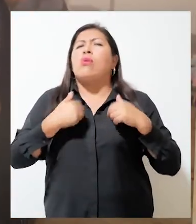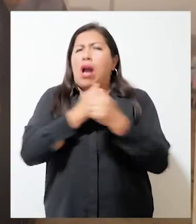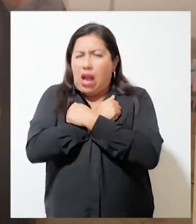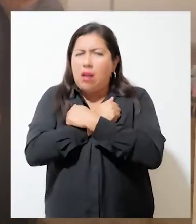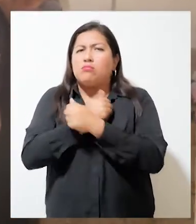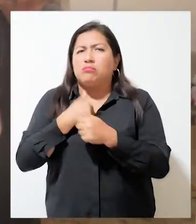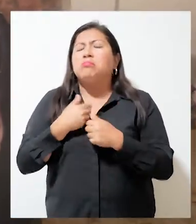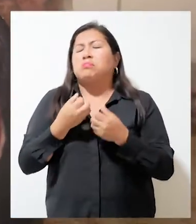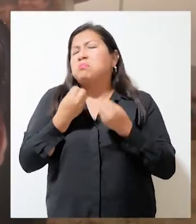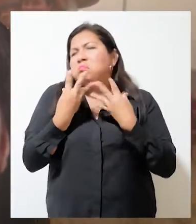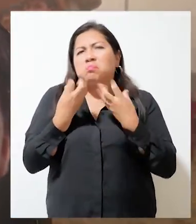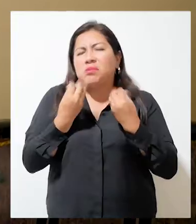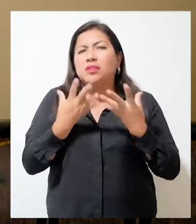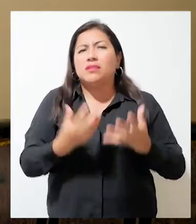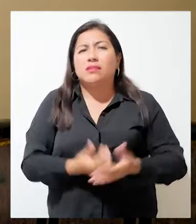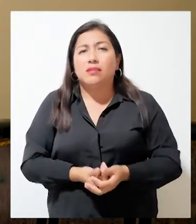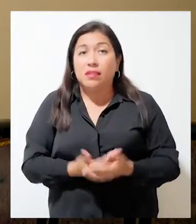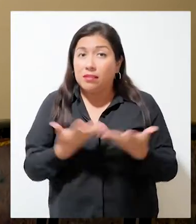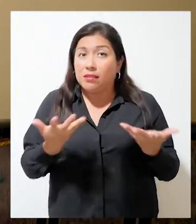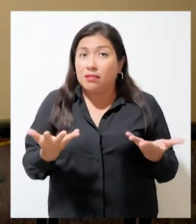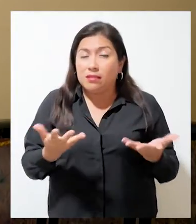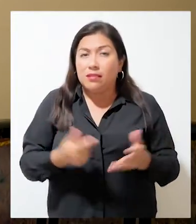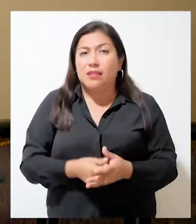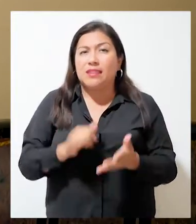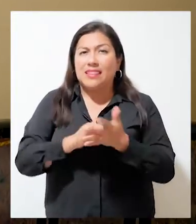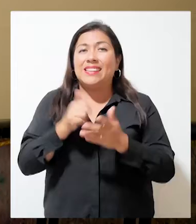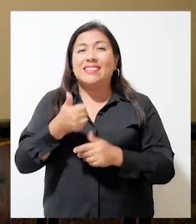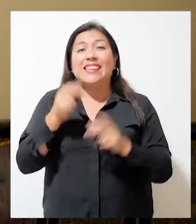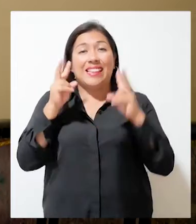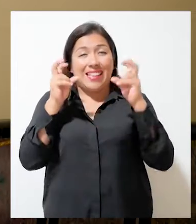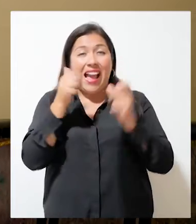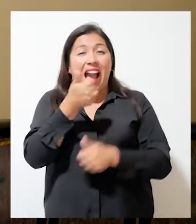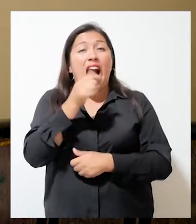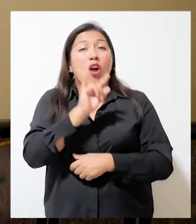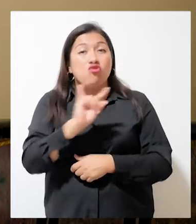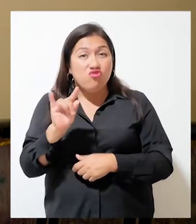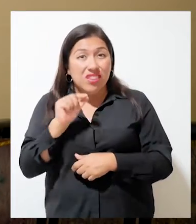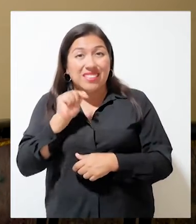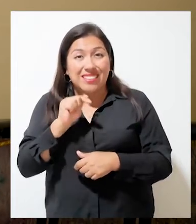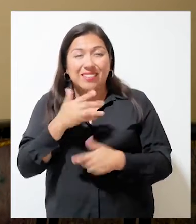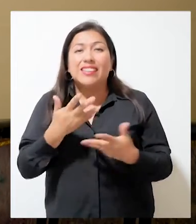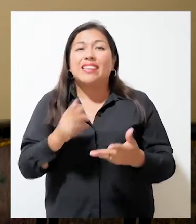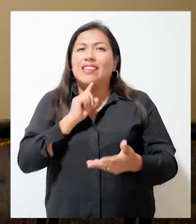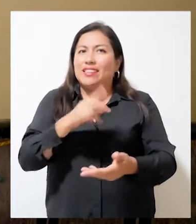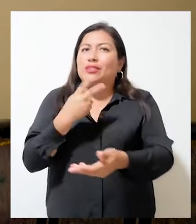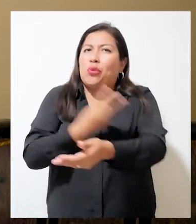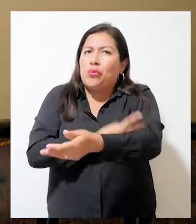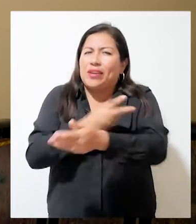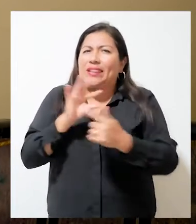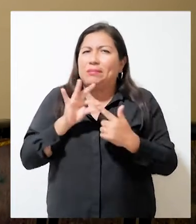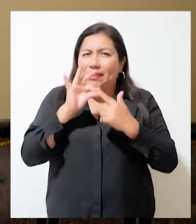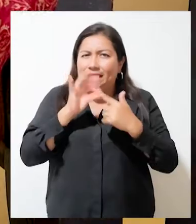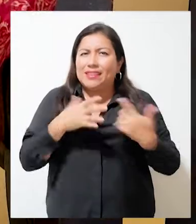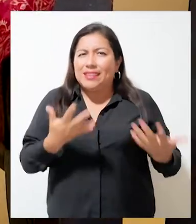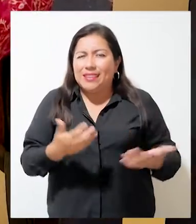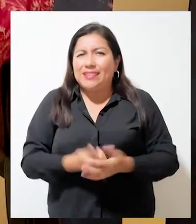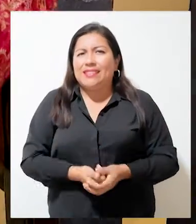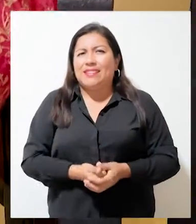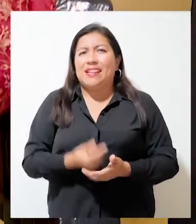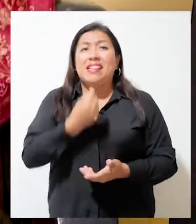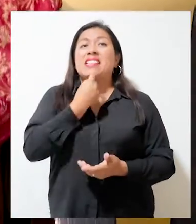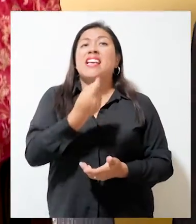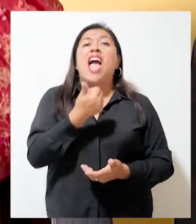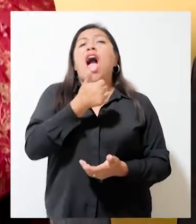me amo y está genial, ¿no? Y eso es lo que es AU, la ovejita fuera de serie, ¿no?